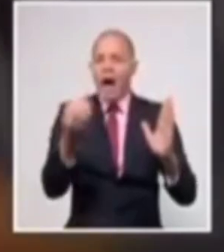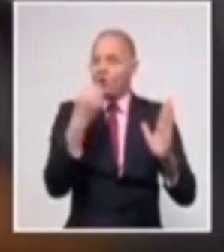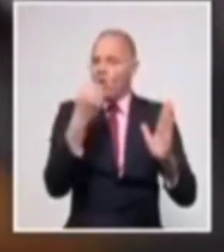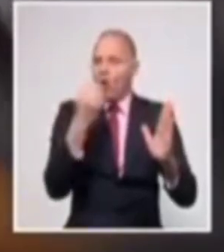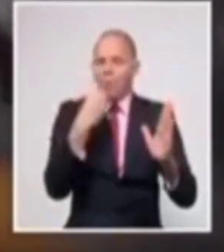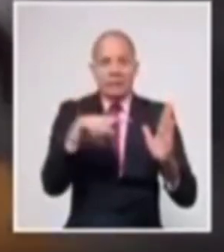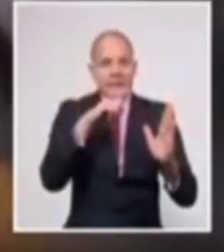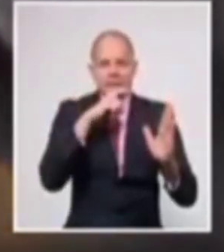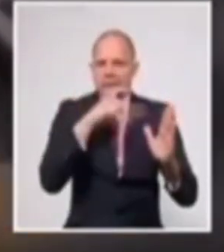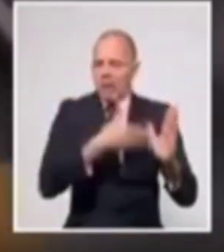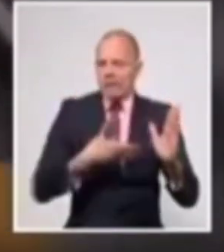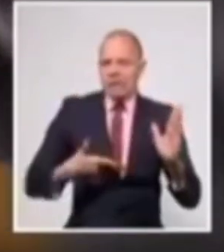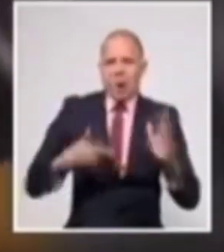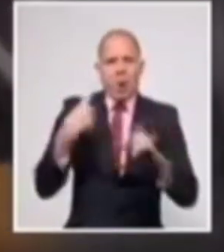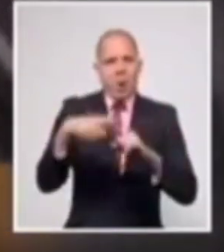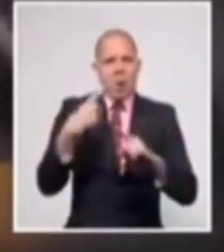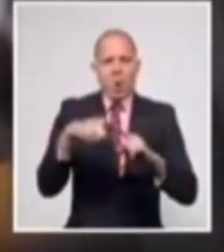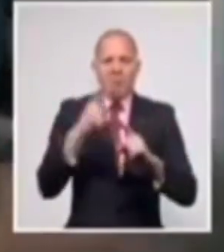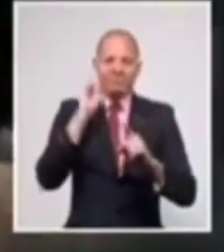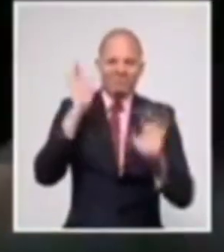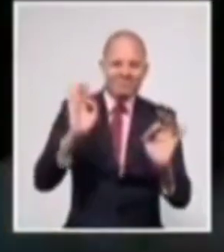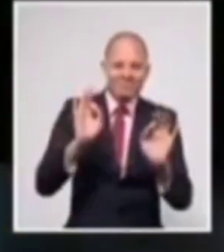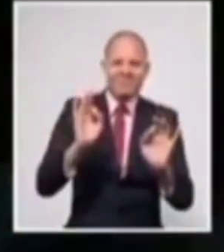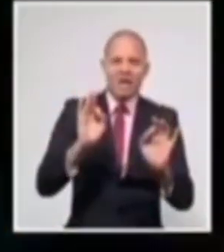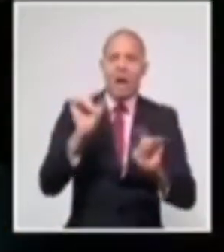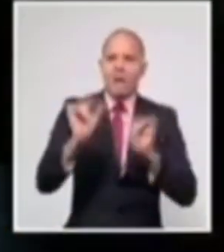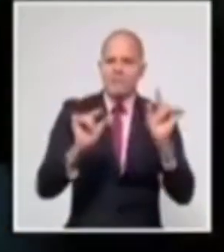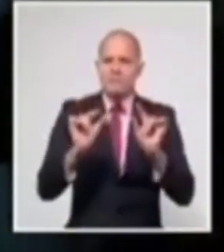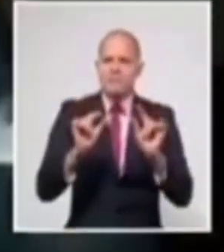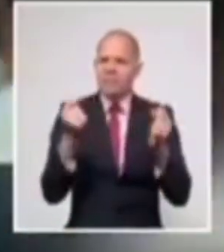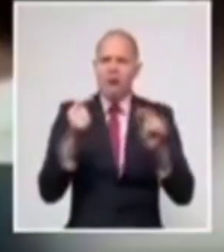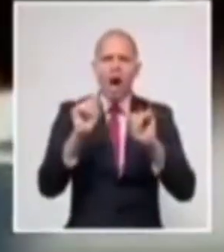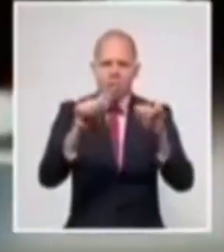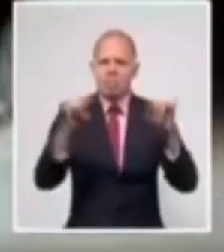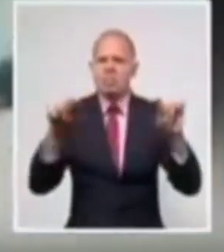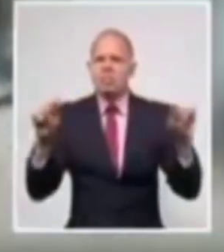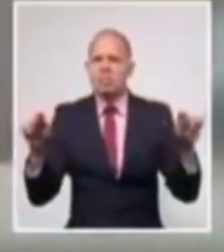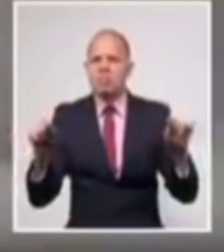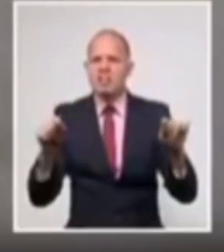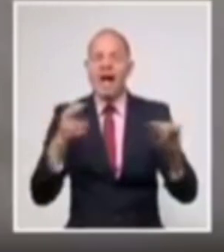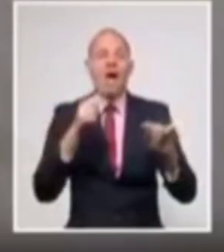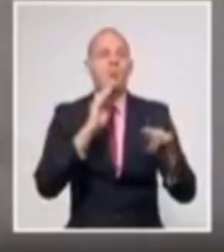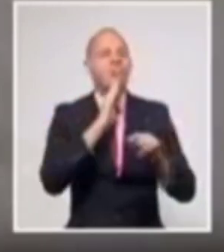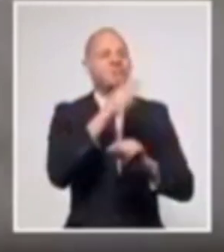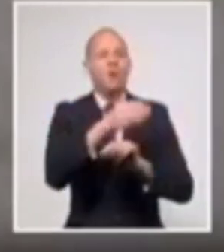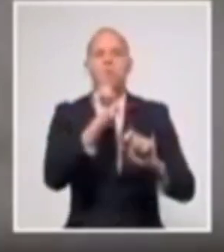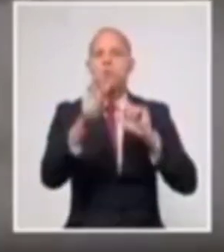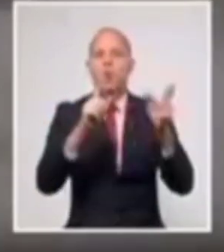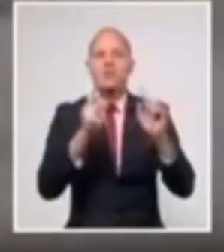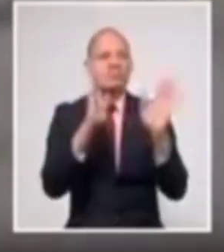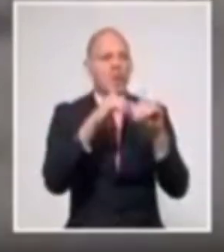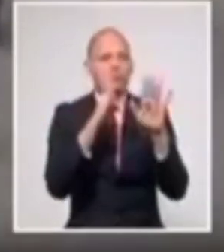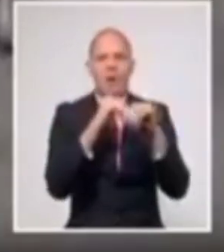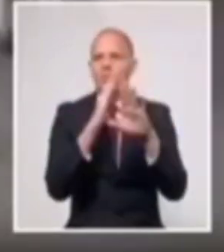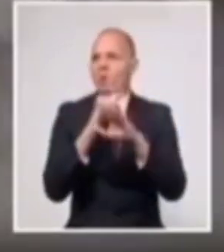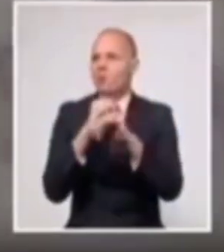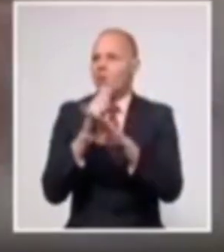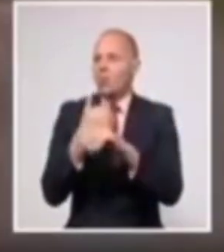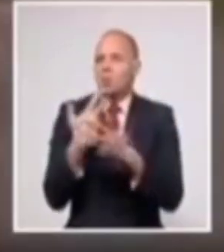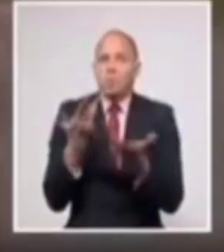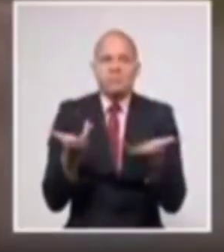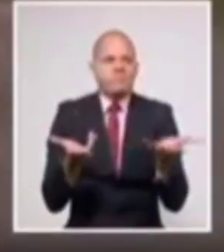monetarios y la inflación reprimida cuando el dinero en manos de la ciudadanía superó la capacidad para ofertar bienes y servicios